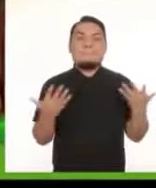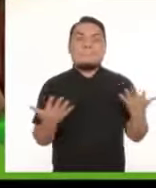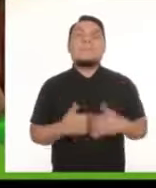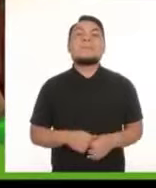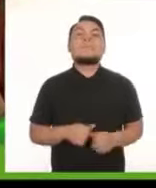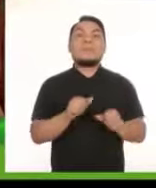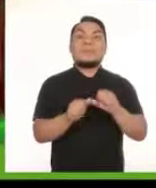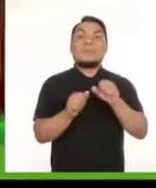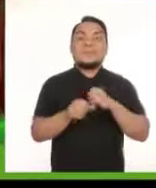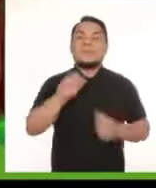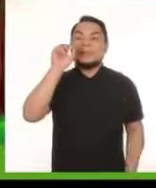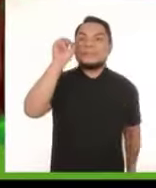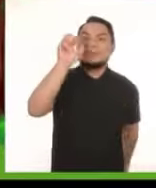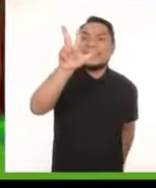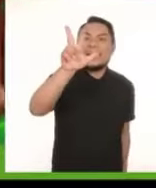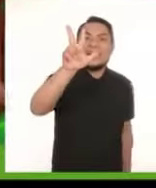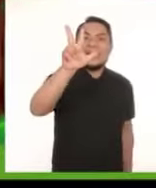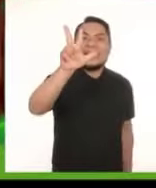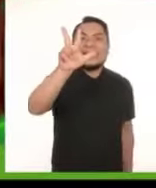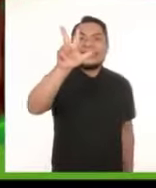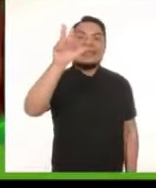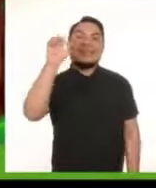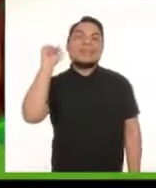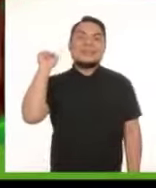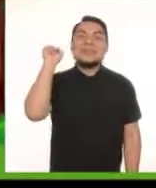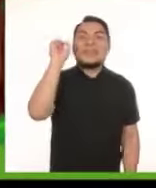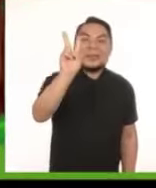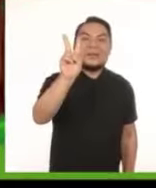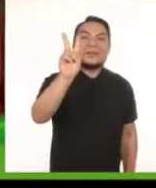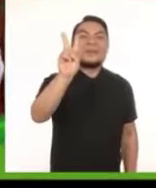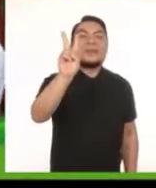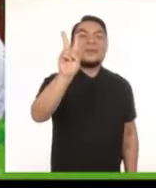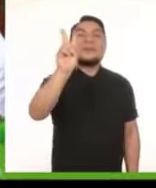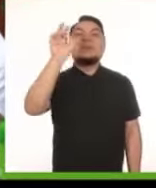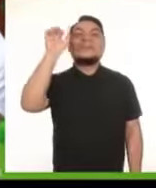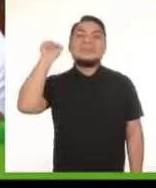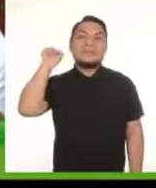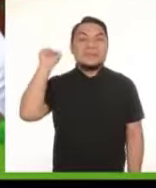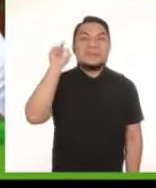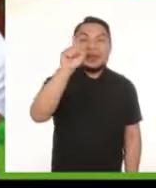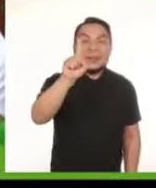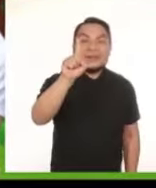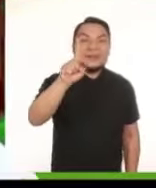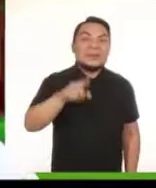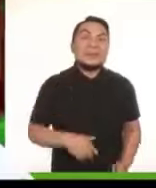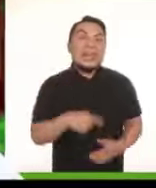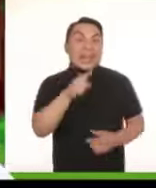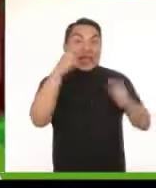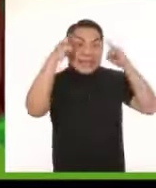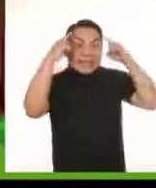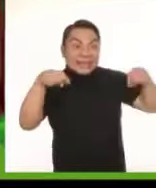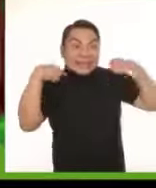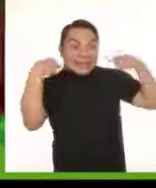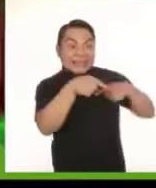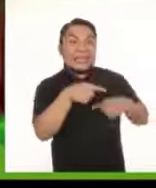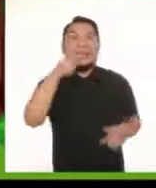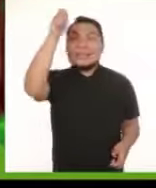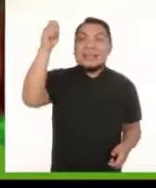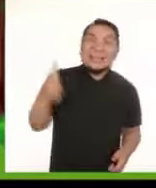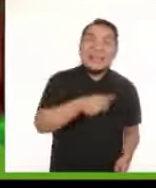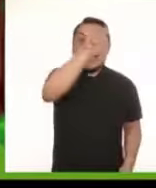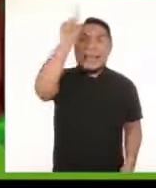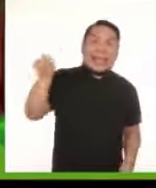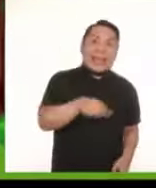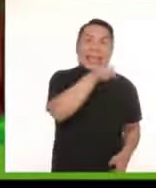En 3, 2, 1, Tito, gira